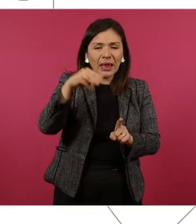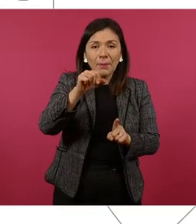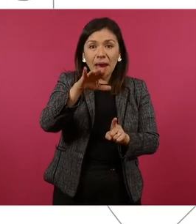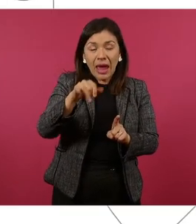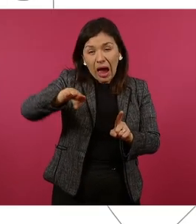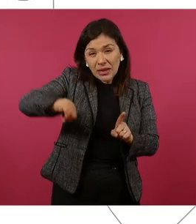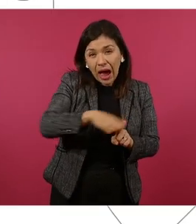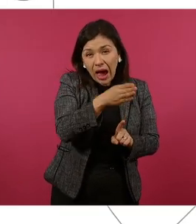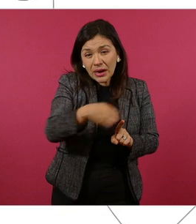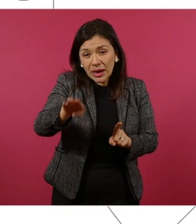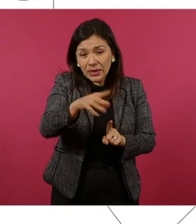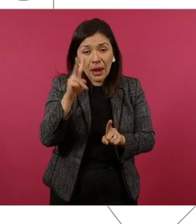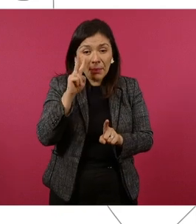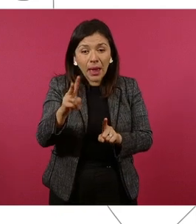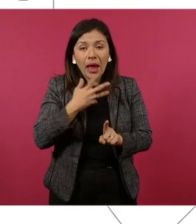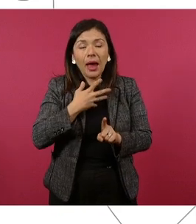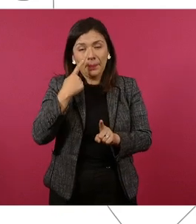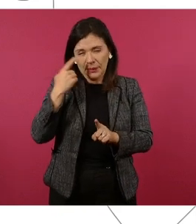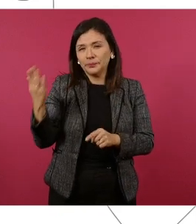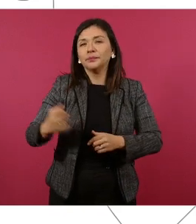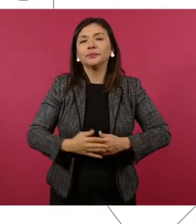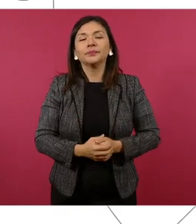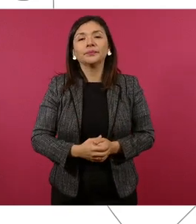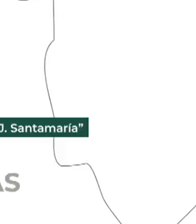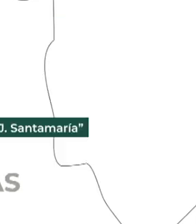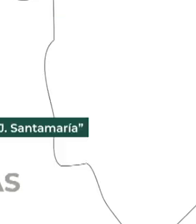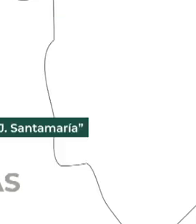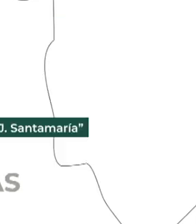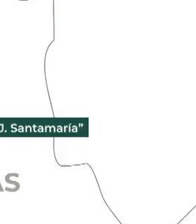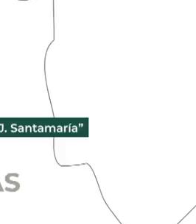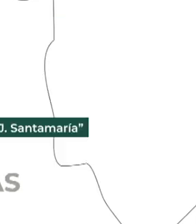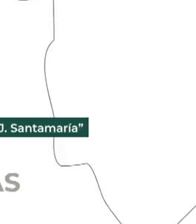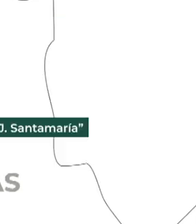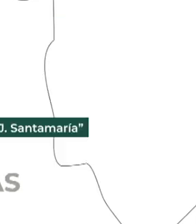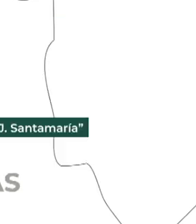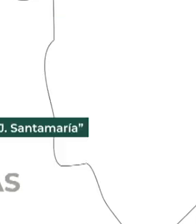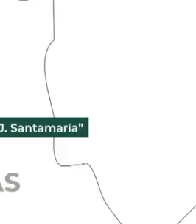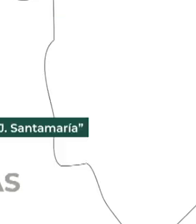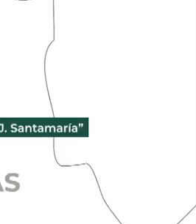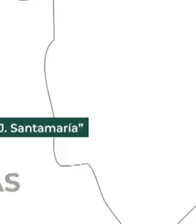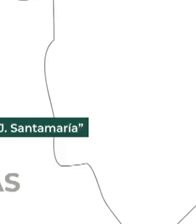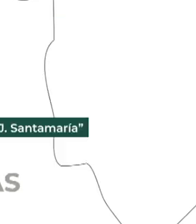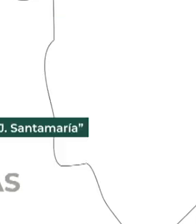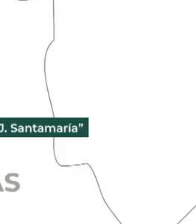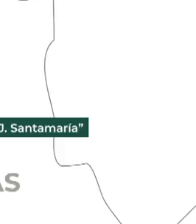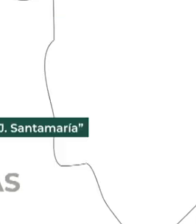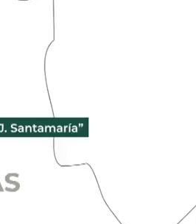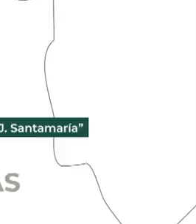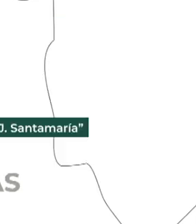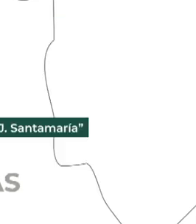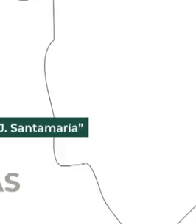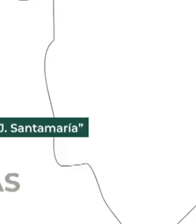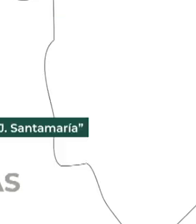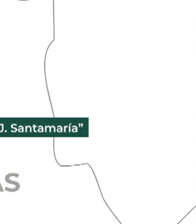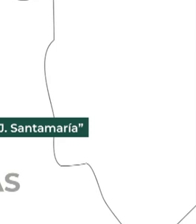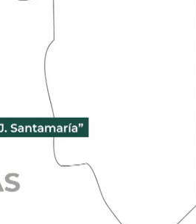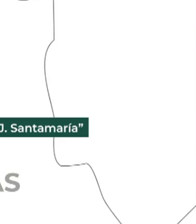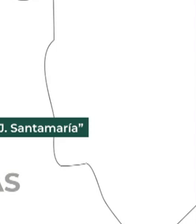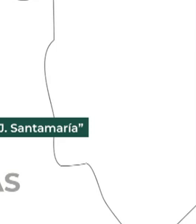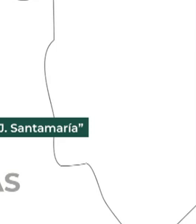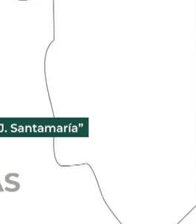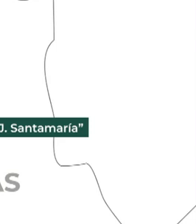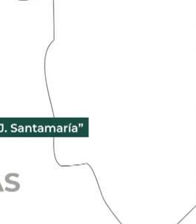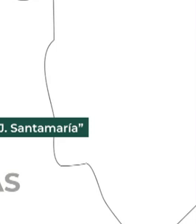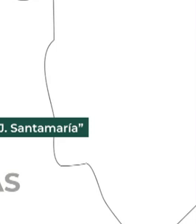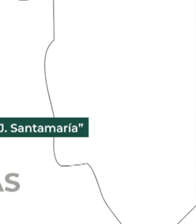carretera que está ahí marcada como 187 se hizo un acortamiento hacia el entronque Cárdenas y esto reduce prácticamente